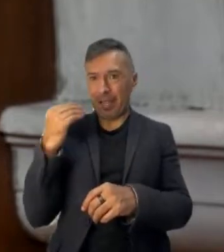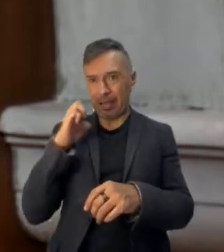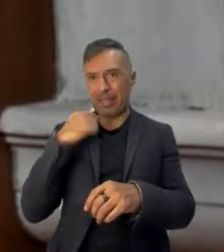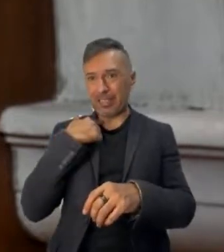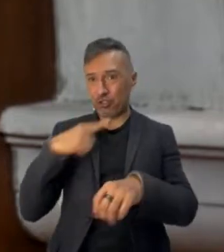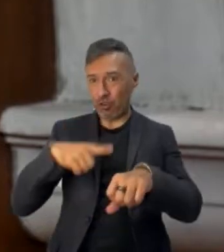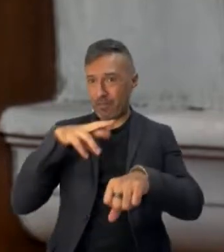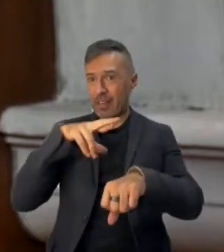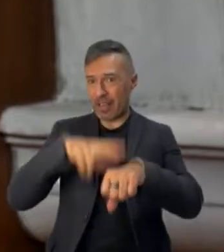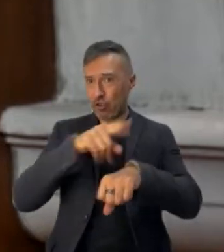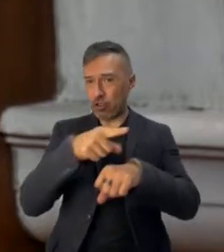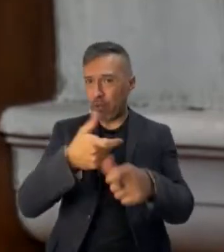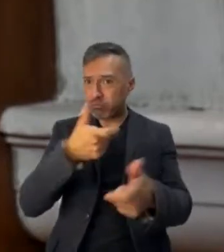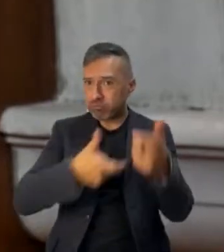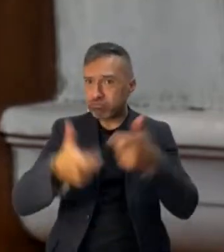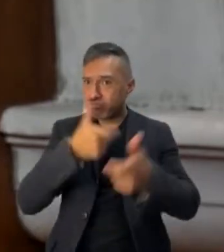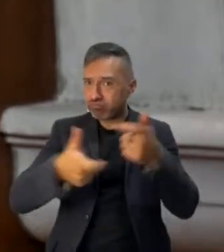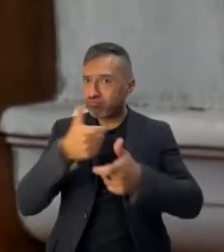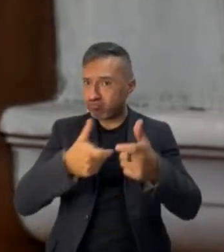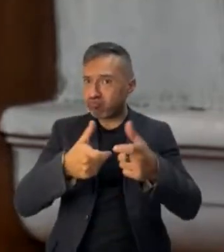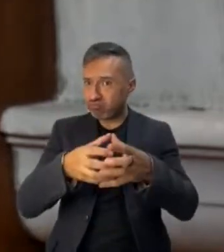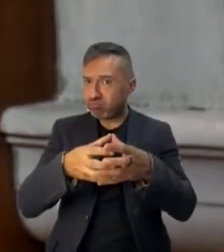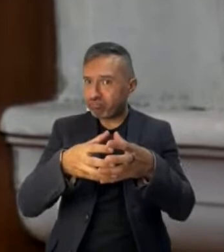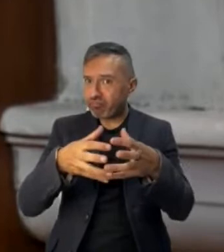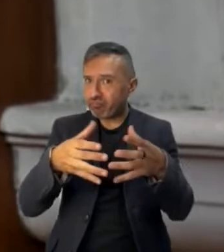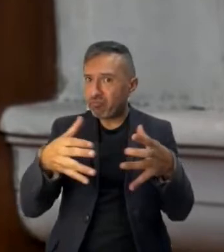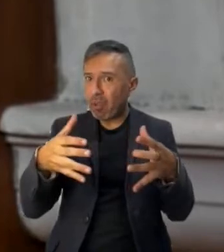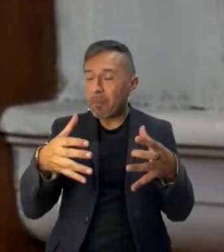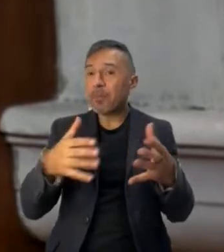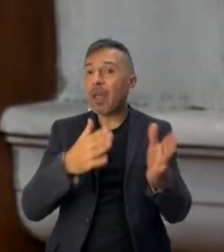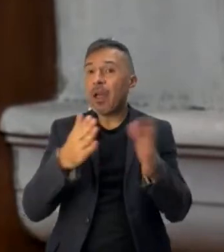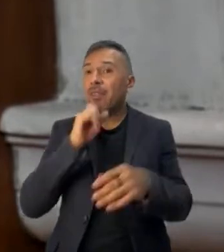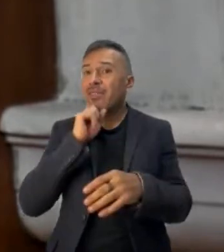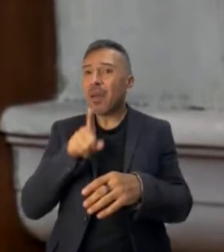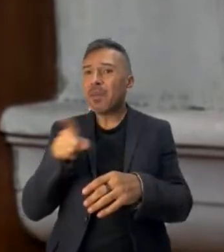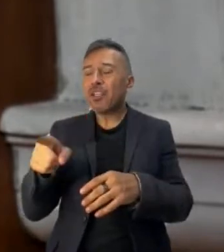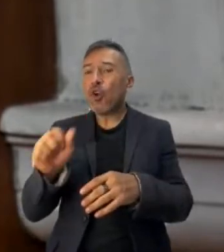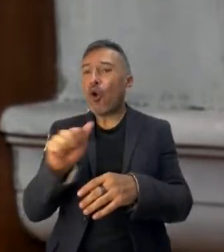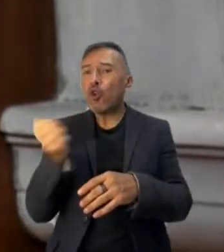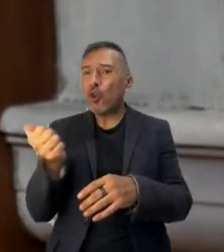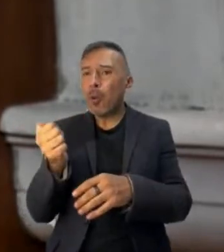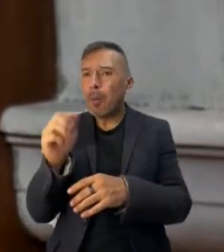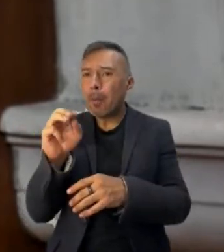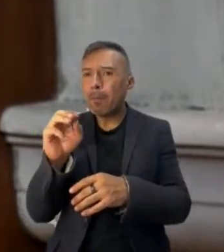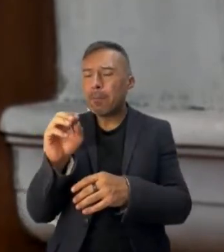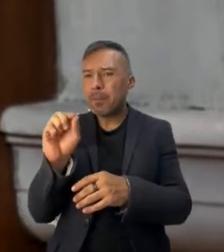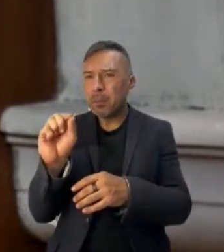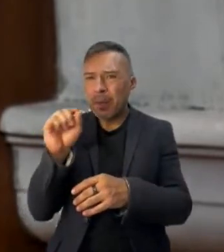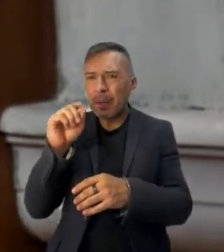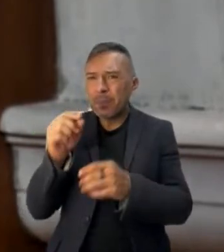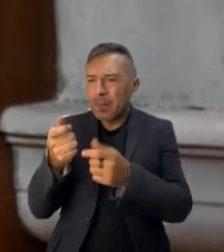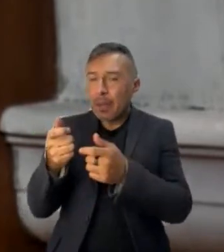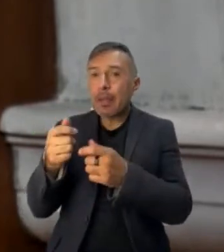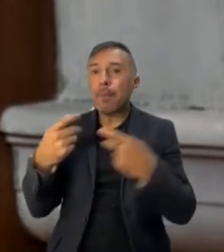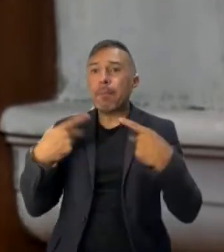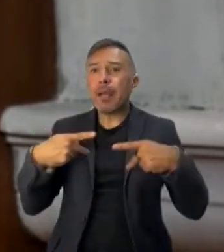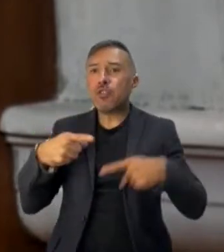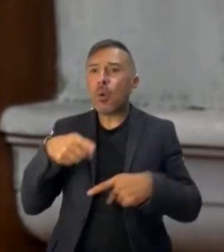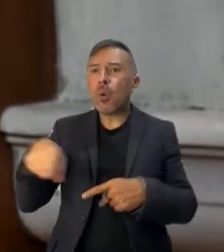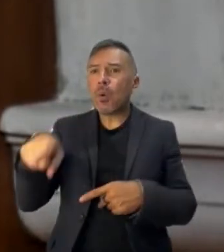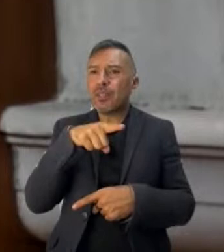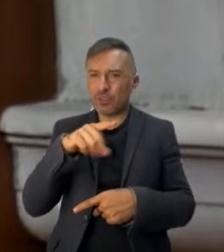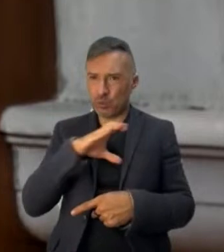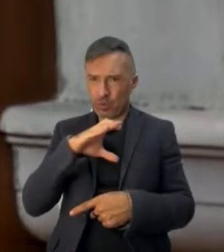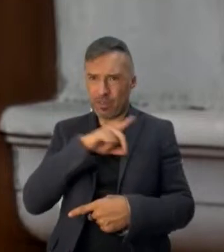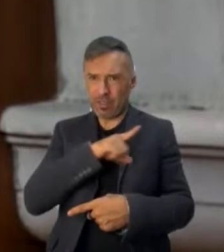tenemos muy presentes a los datos microeconómicos de los ciudadanos. Y miren,